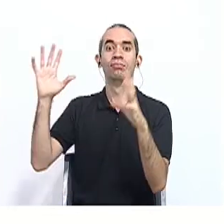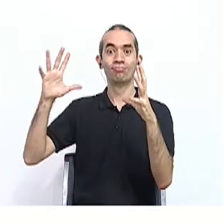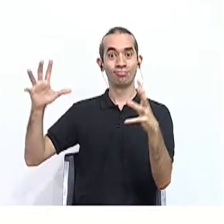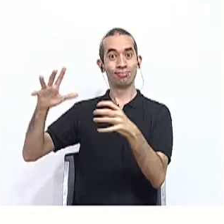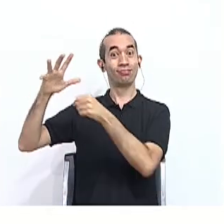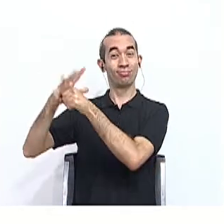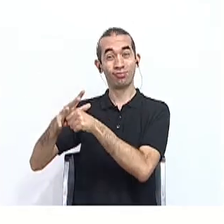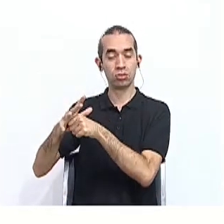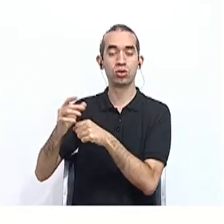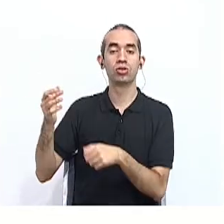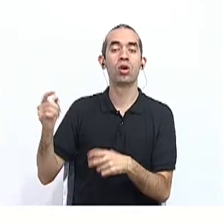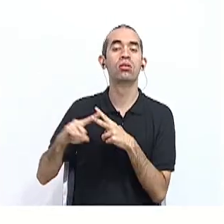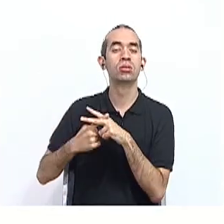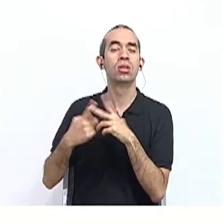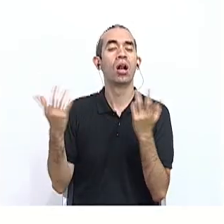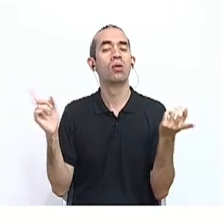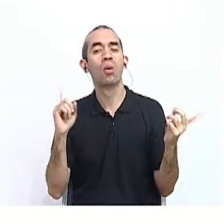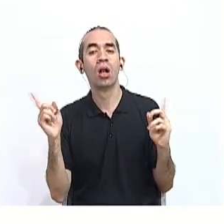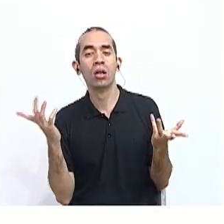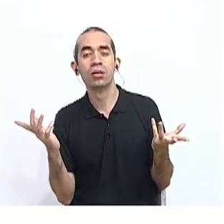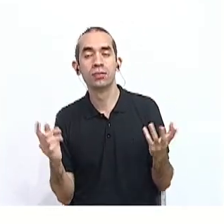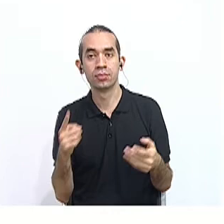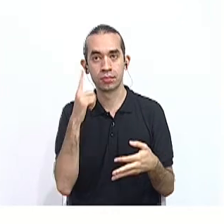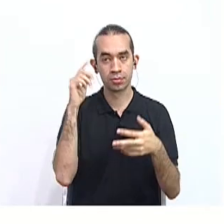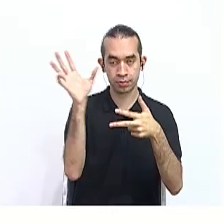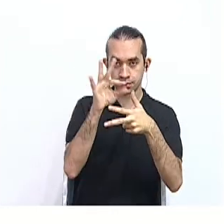original es, veamos las opciones.